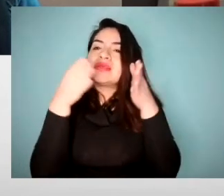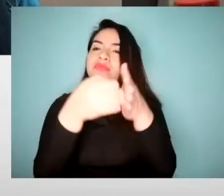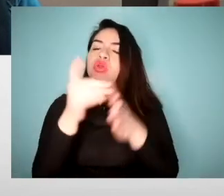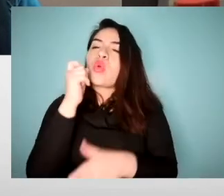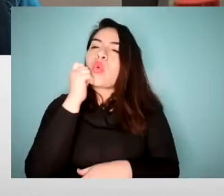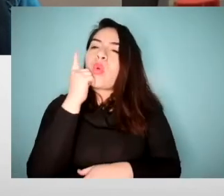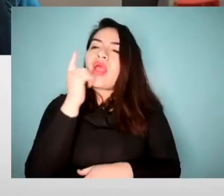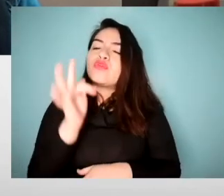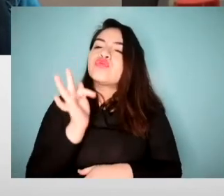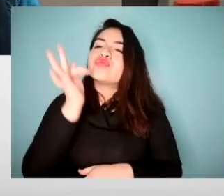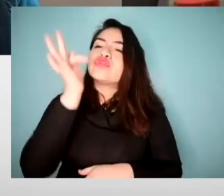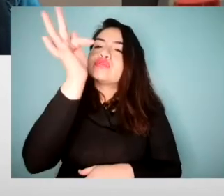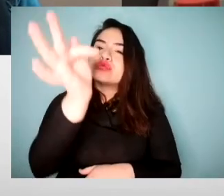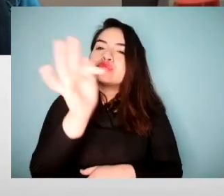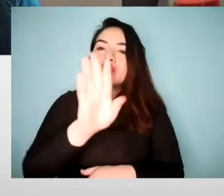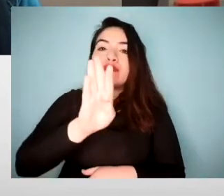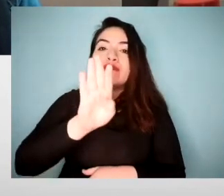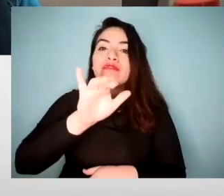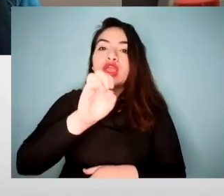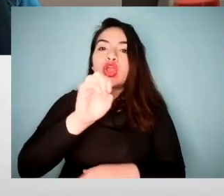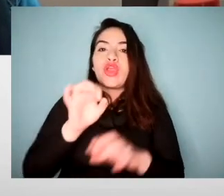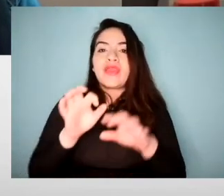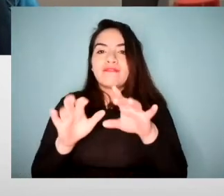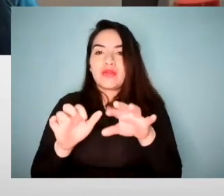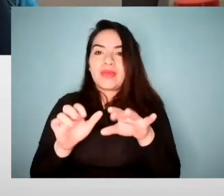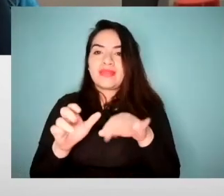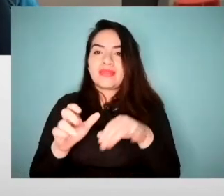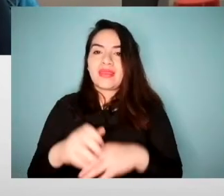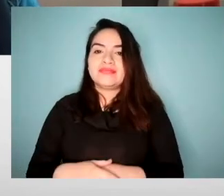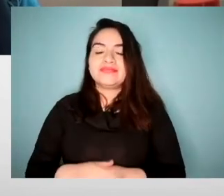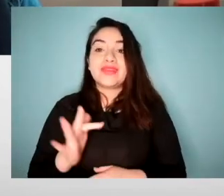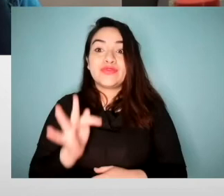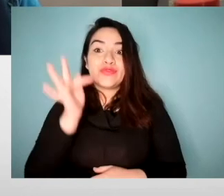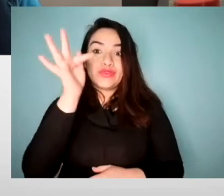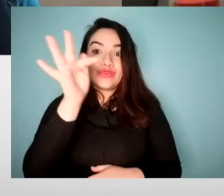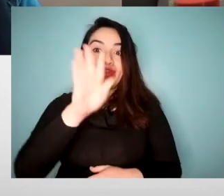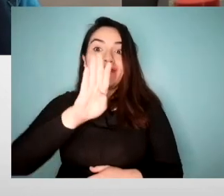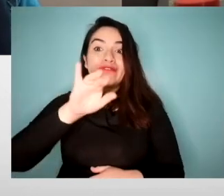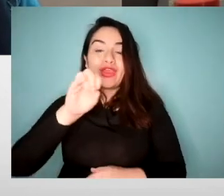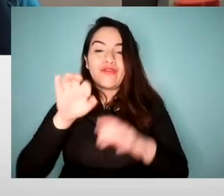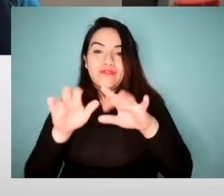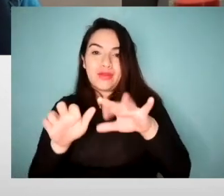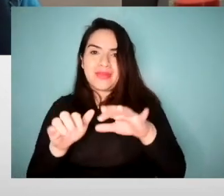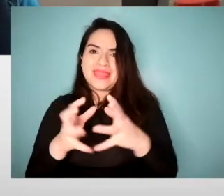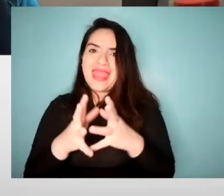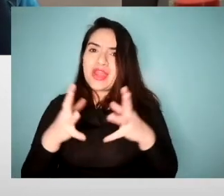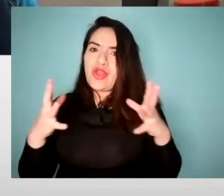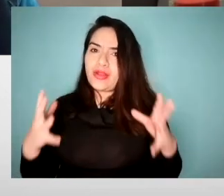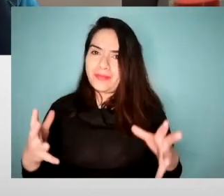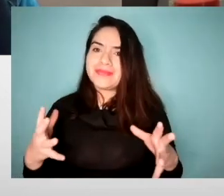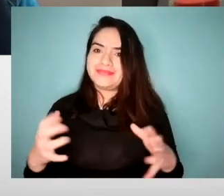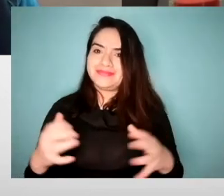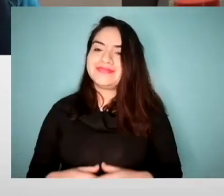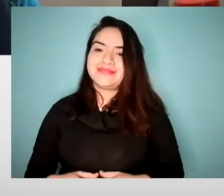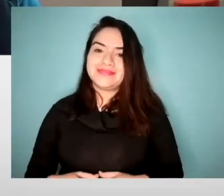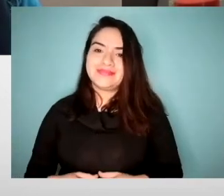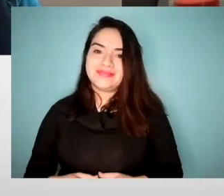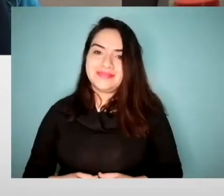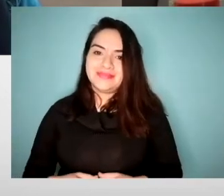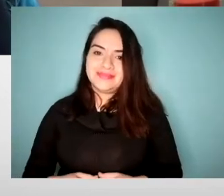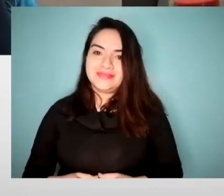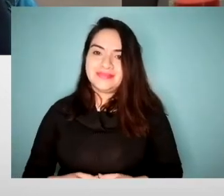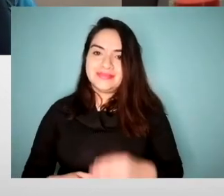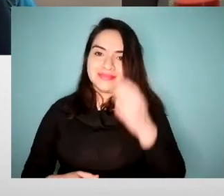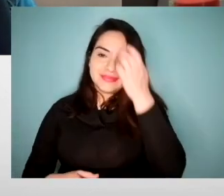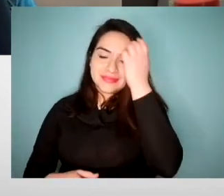futuro de la bioinformática? El futuro de la bioinformática es enorme. Bueno, al